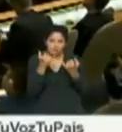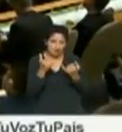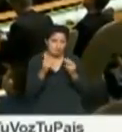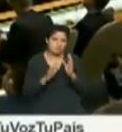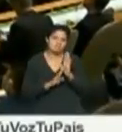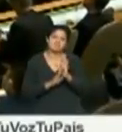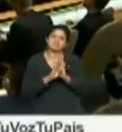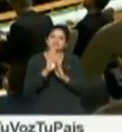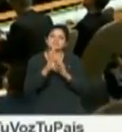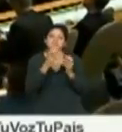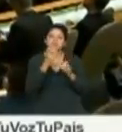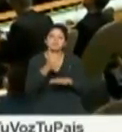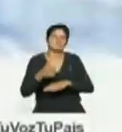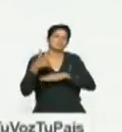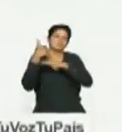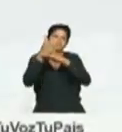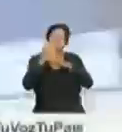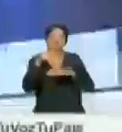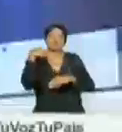Ki-moon.